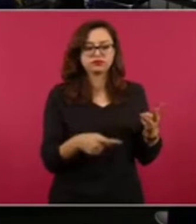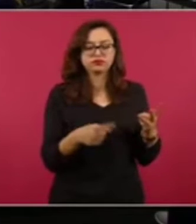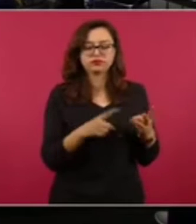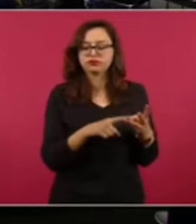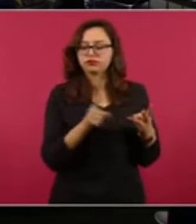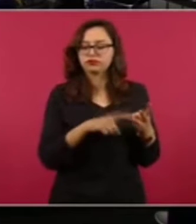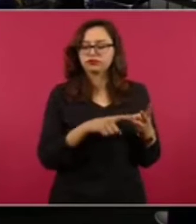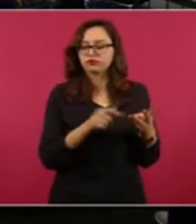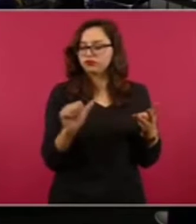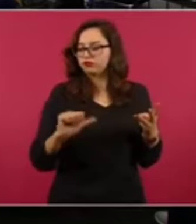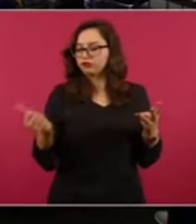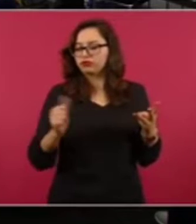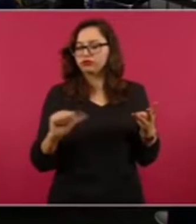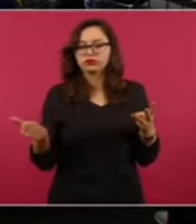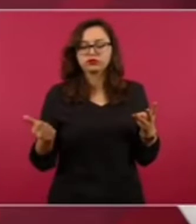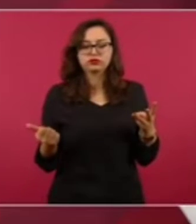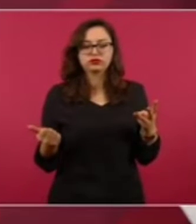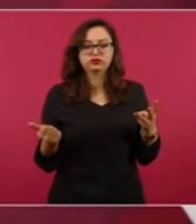el otro,